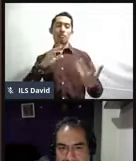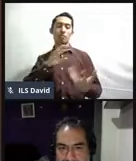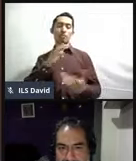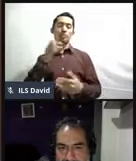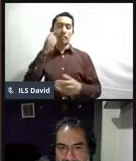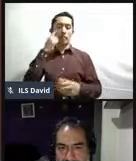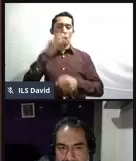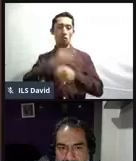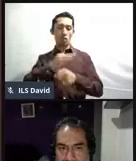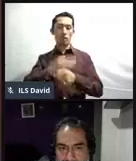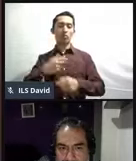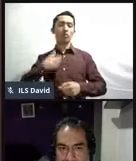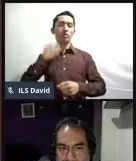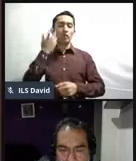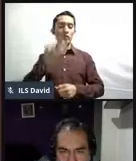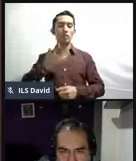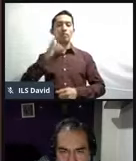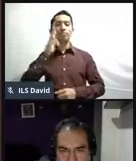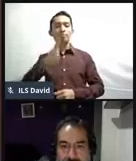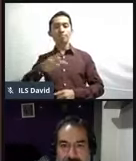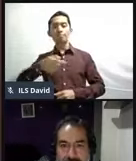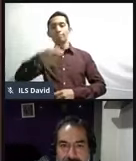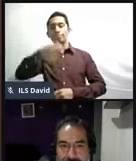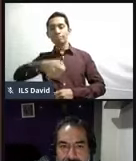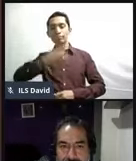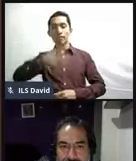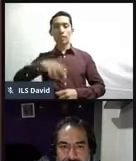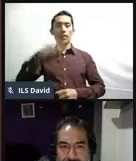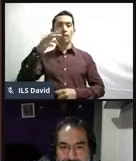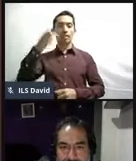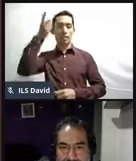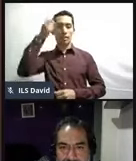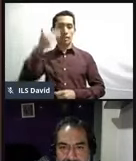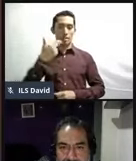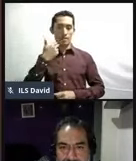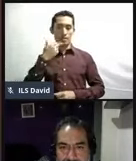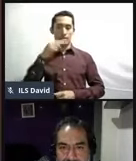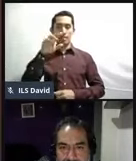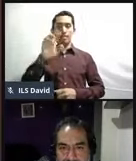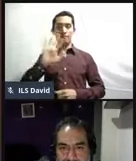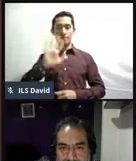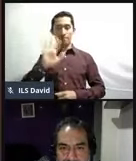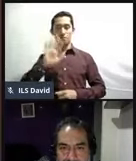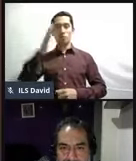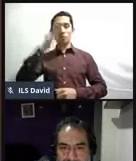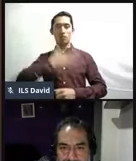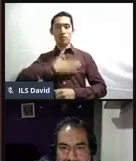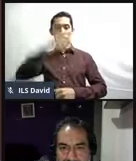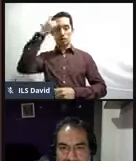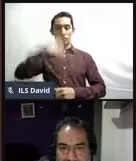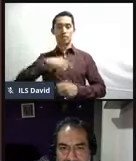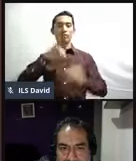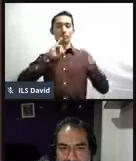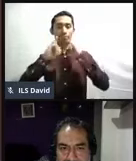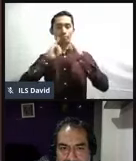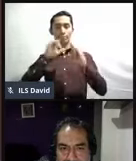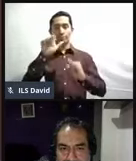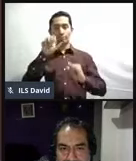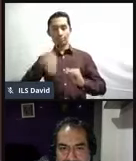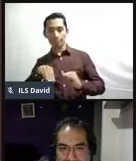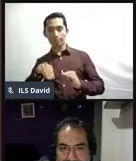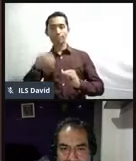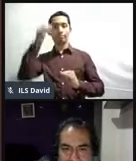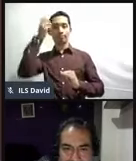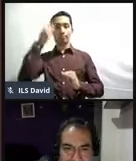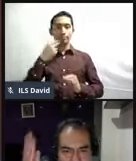a David, que será nuestro intérprete de lengua de señas. Hola David, buenas noches. Y también a mi amigo